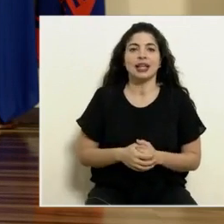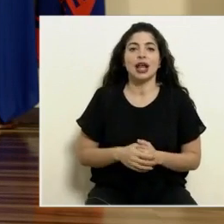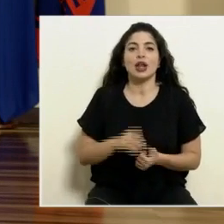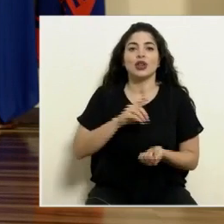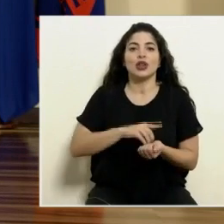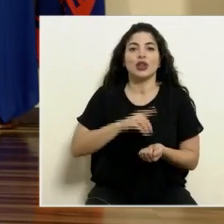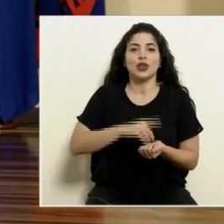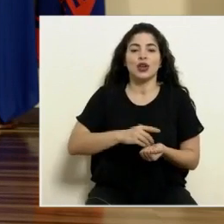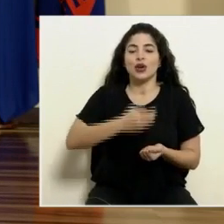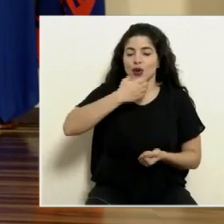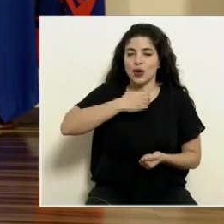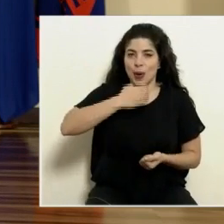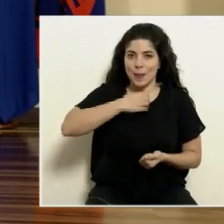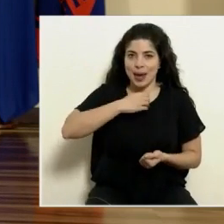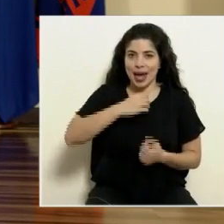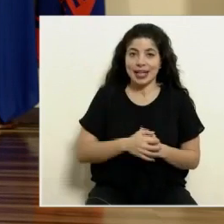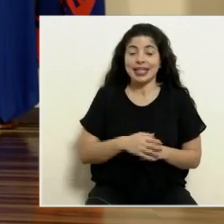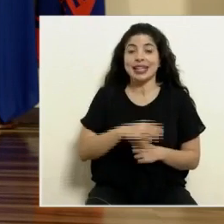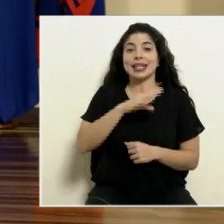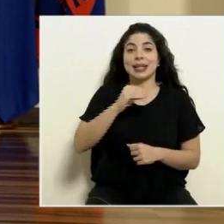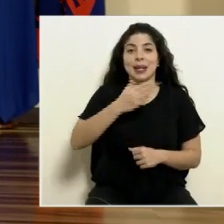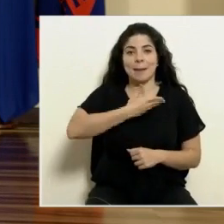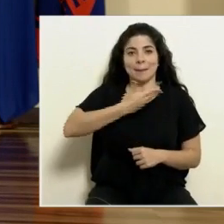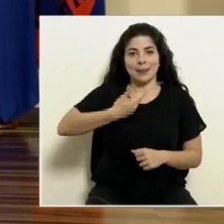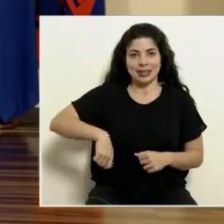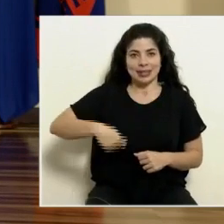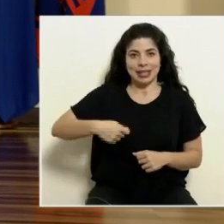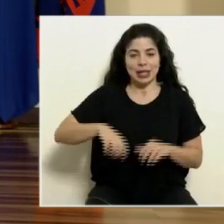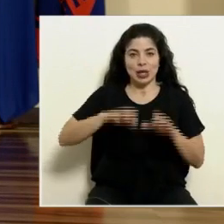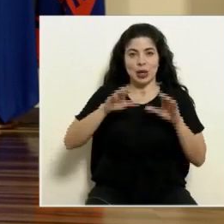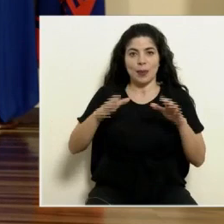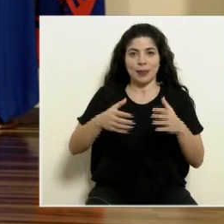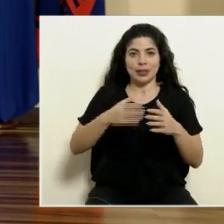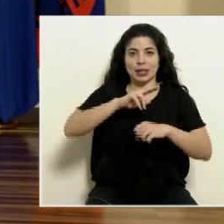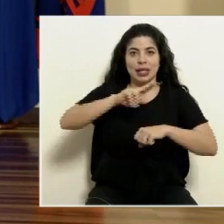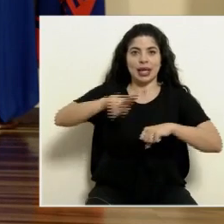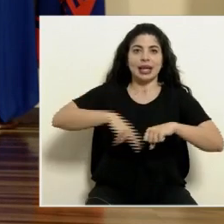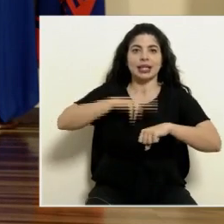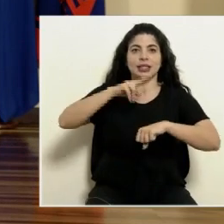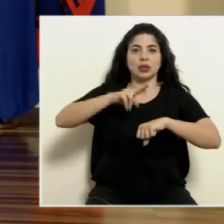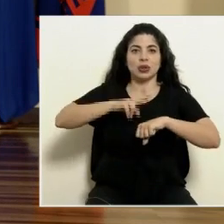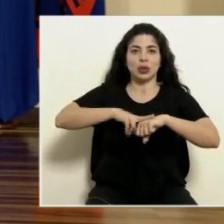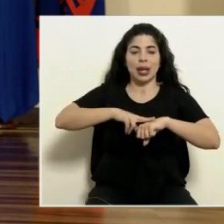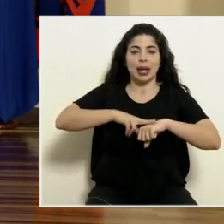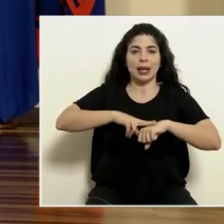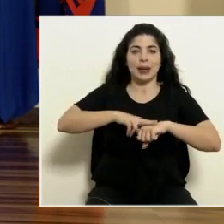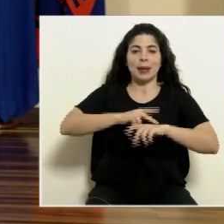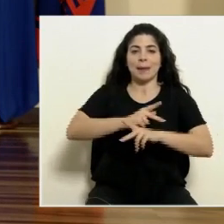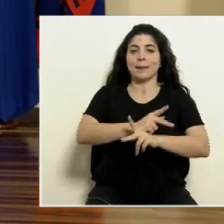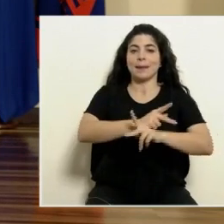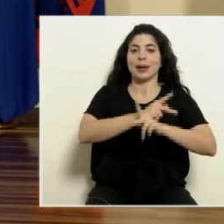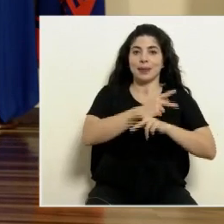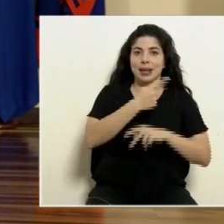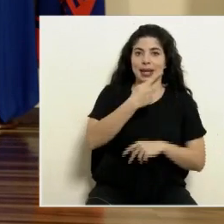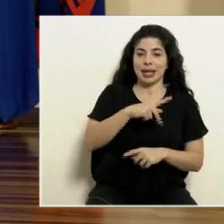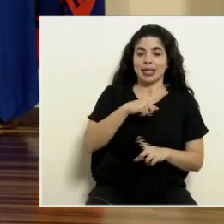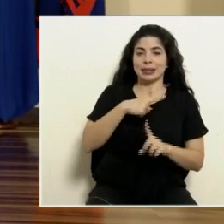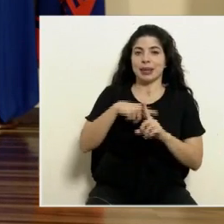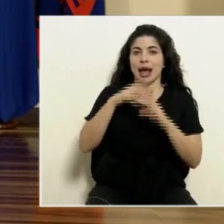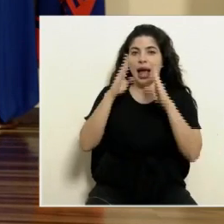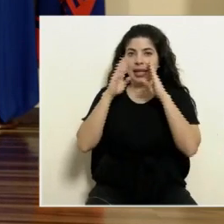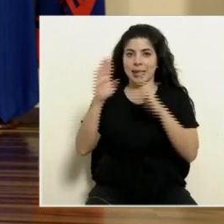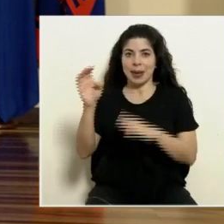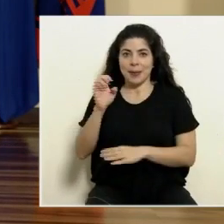el doctor Román Macaya, y al presidente de la Comisión Nacional de Prevención de Riesgos y Atención